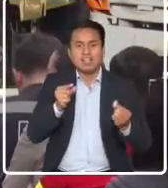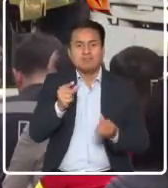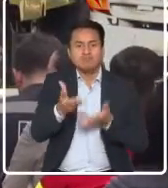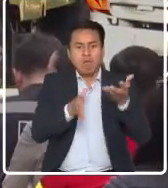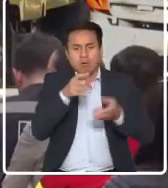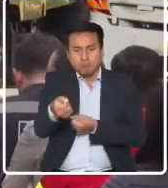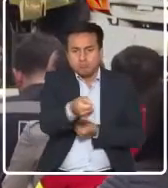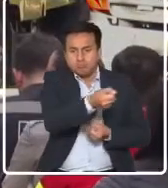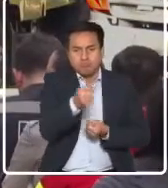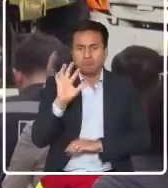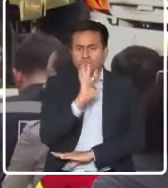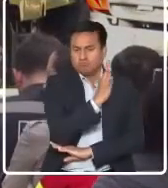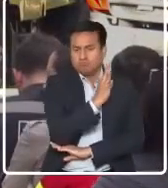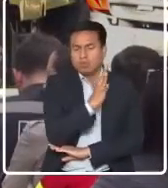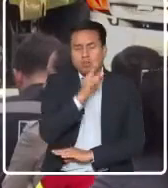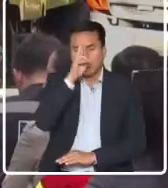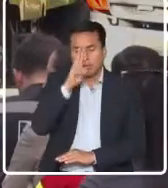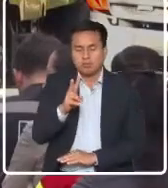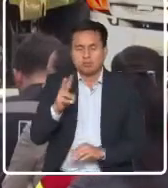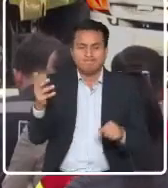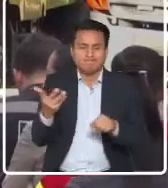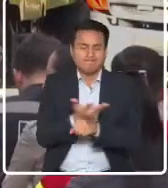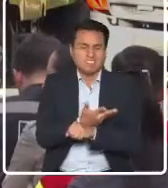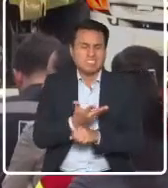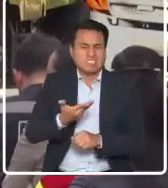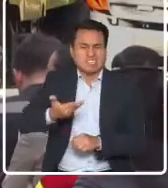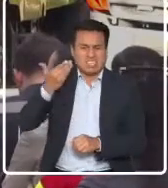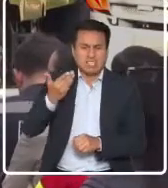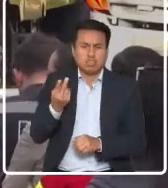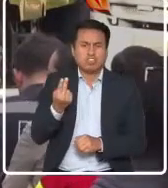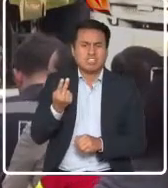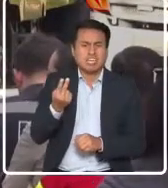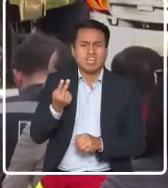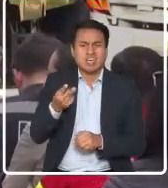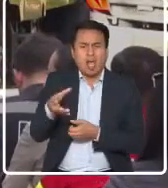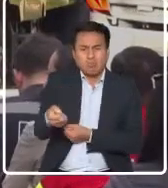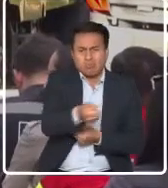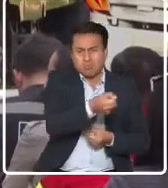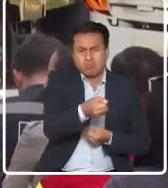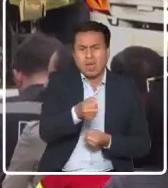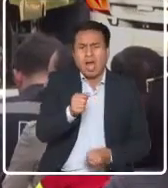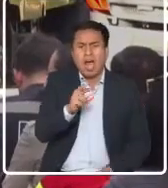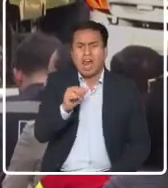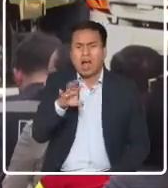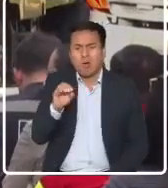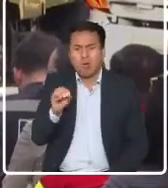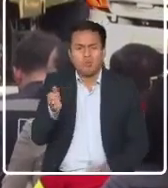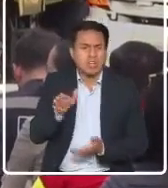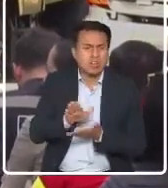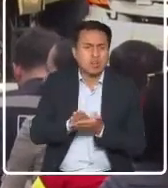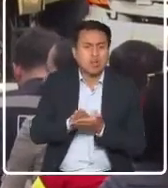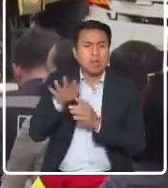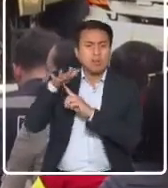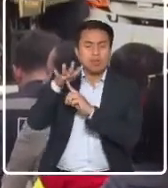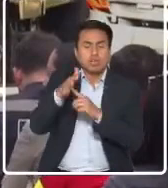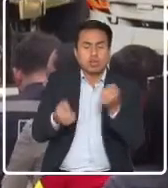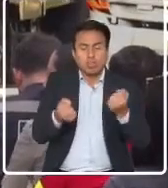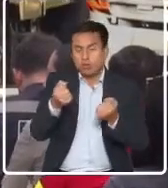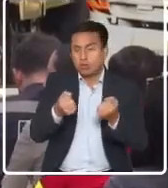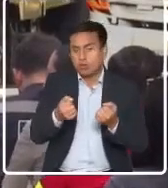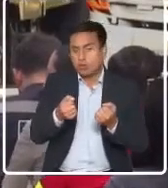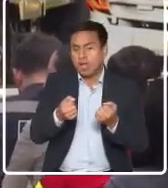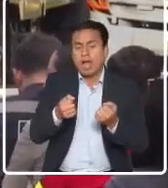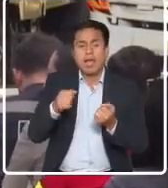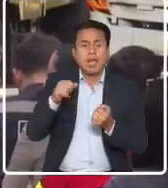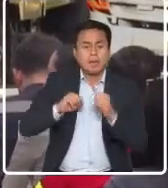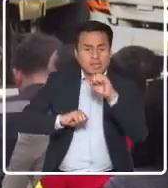Forestal en conmemoración del trágico suceso en que murieron 12 brigadistas de Forestal Arauco y el piloto de un helicóptero de la empresa